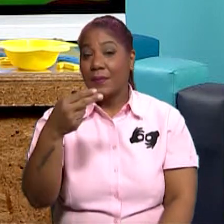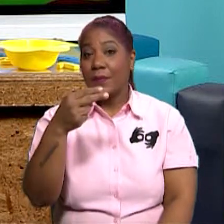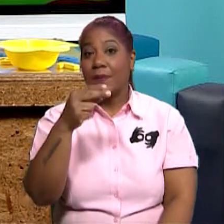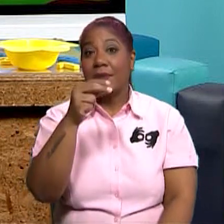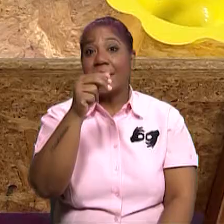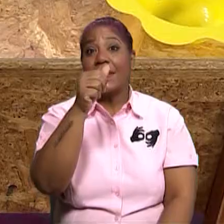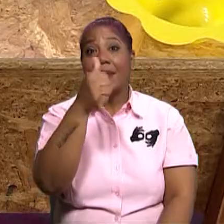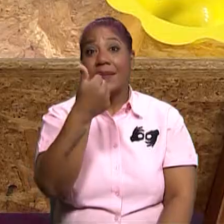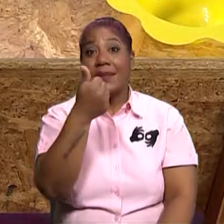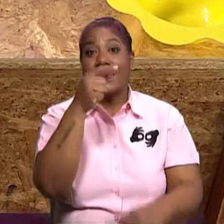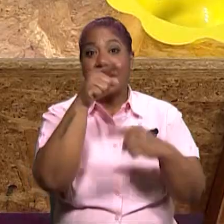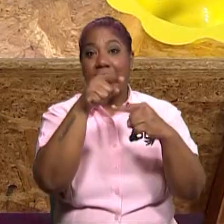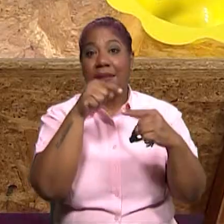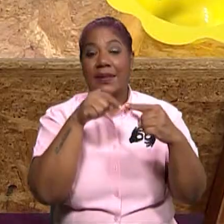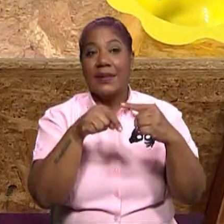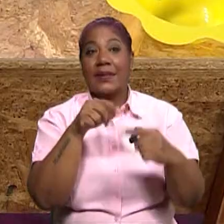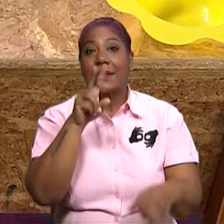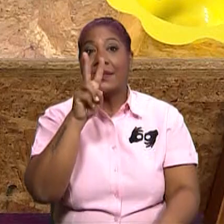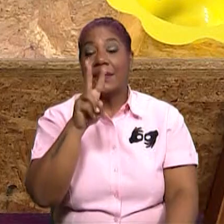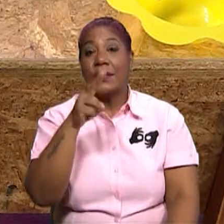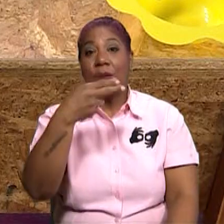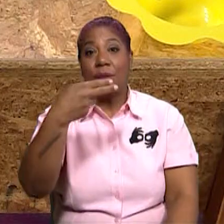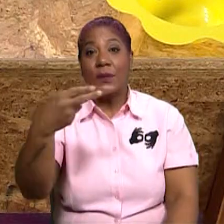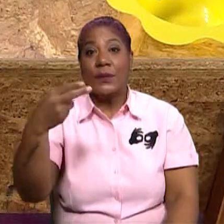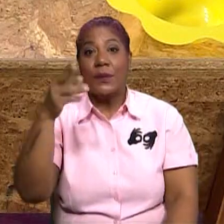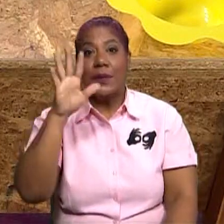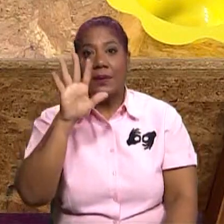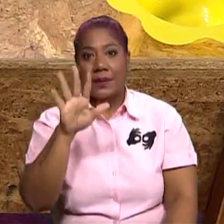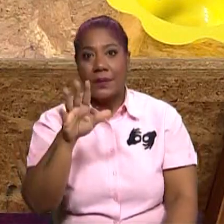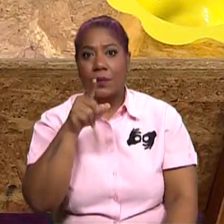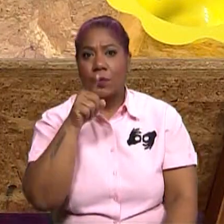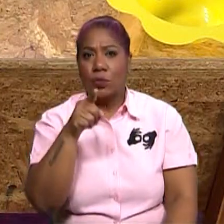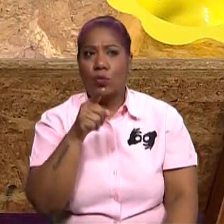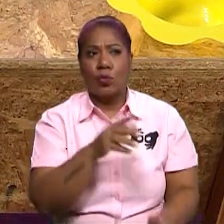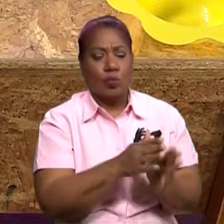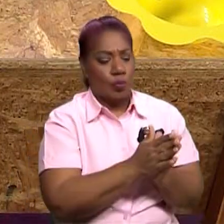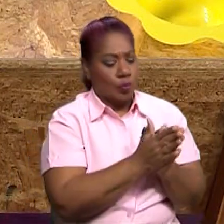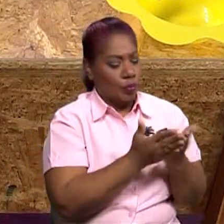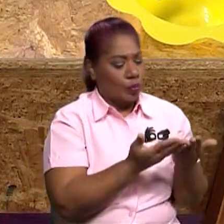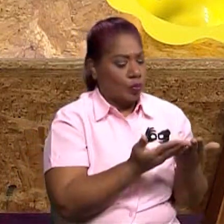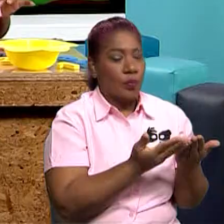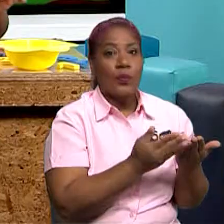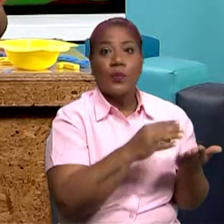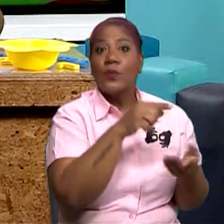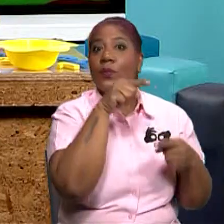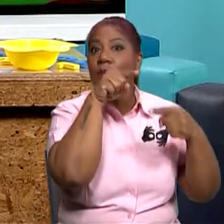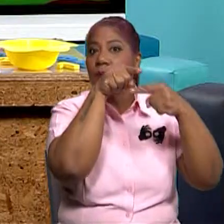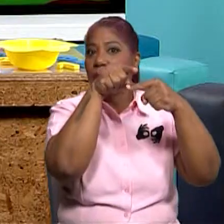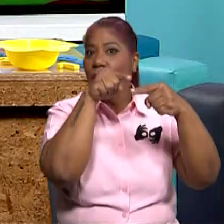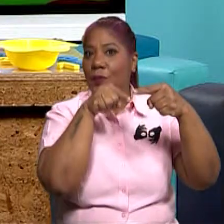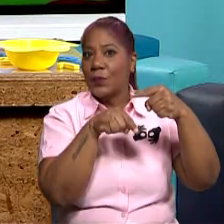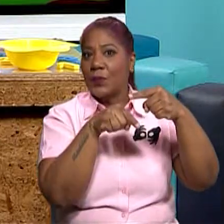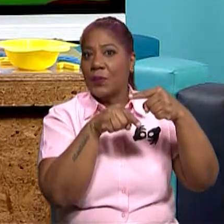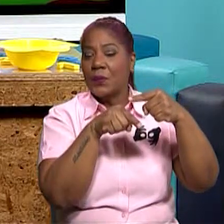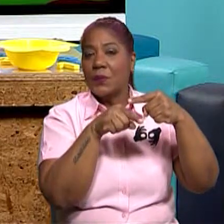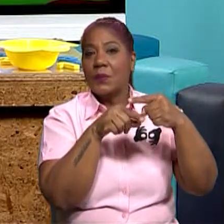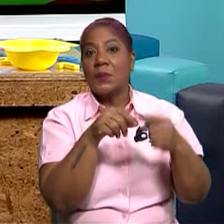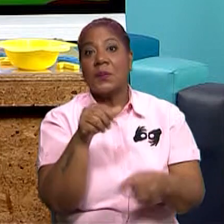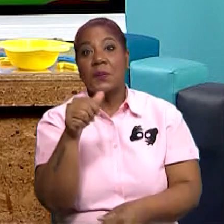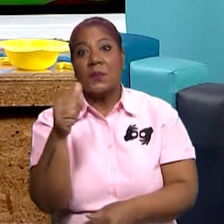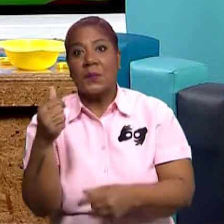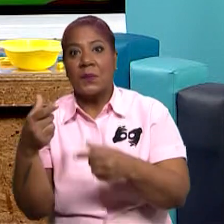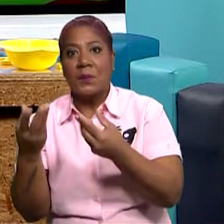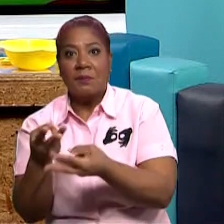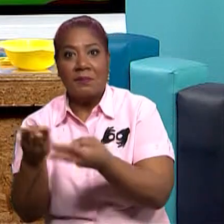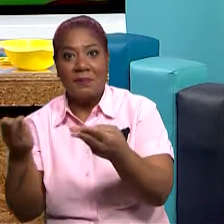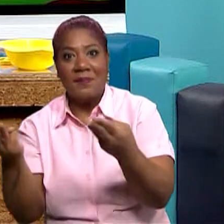mi número 5. Así que cuando ustedes vean su ecuación en su cuaderno o en una tabletita, o esta